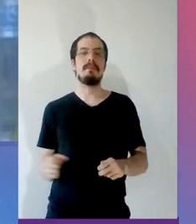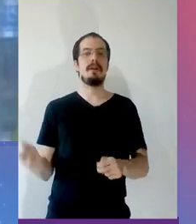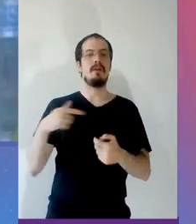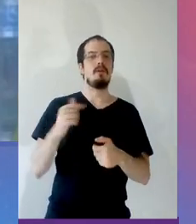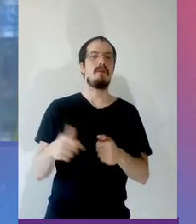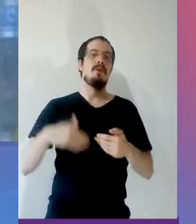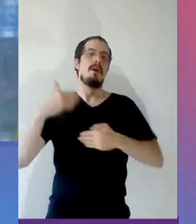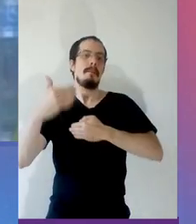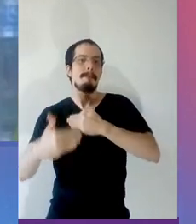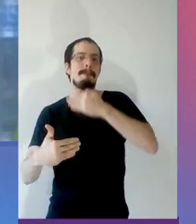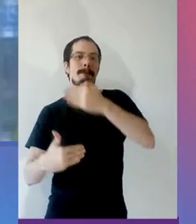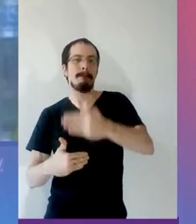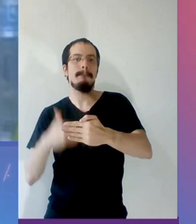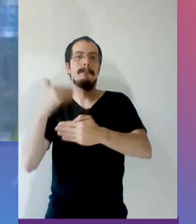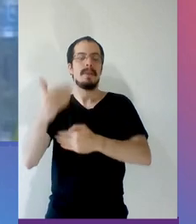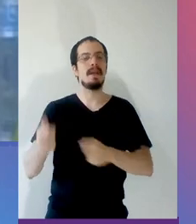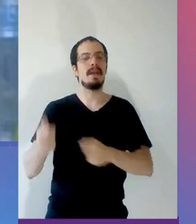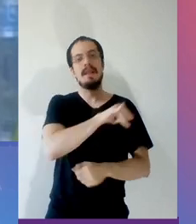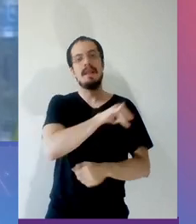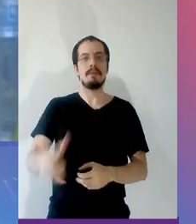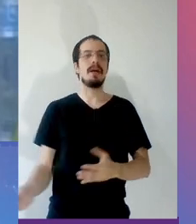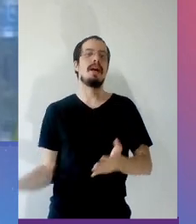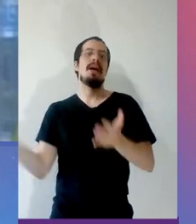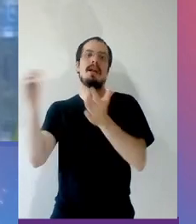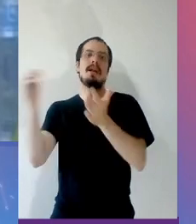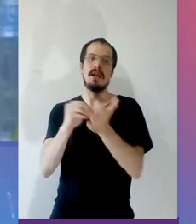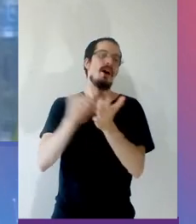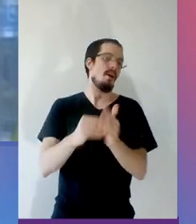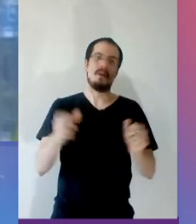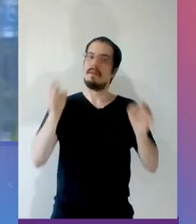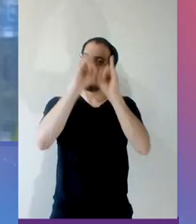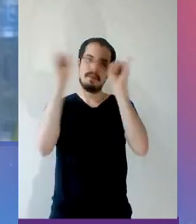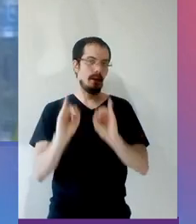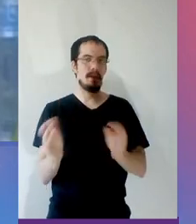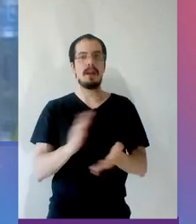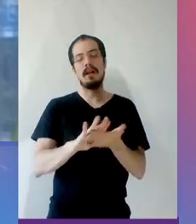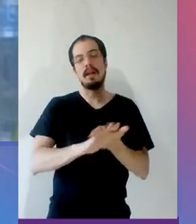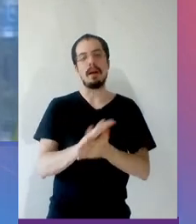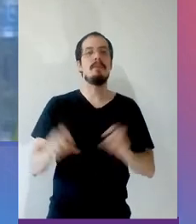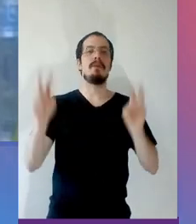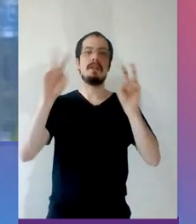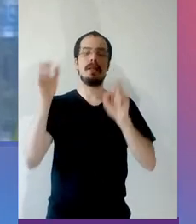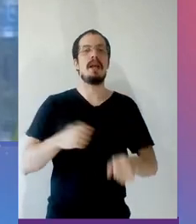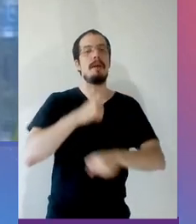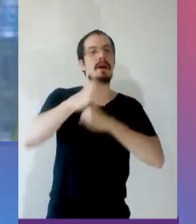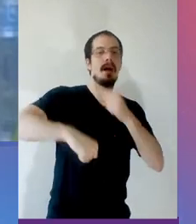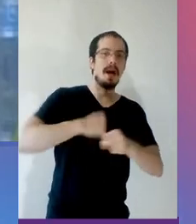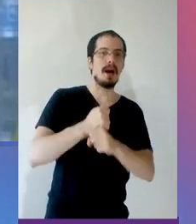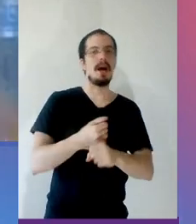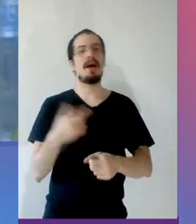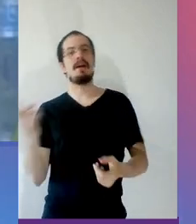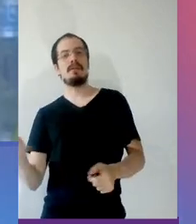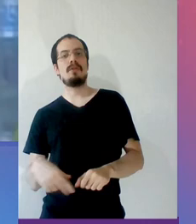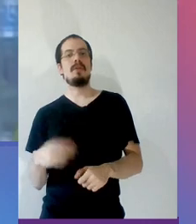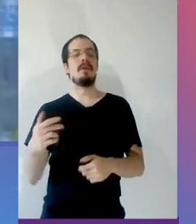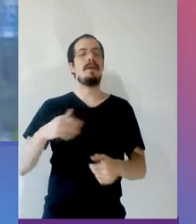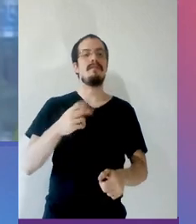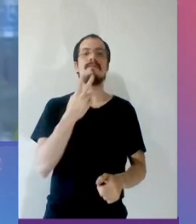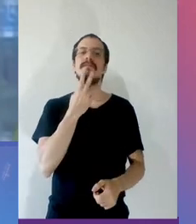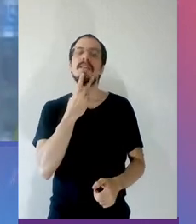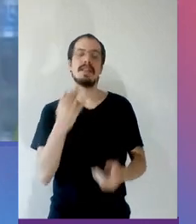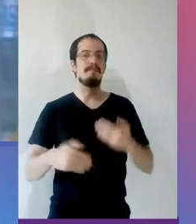distintas prestaciones y distintas atenciones según los grupos etarios y el ciclo vital. Así fuimos viendo